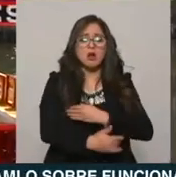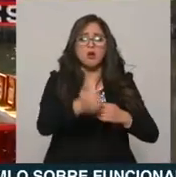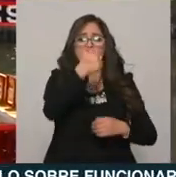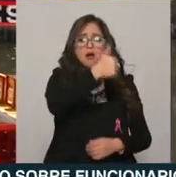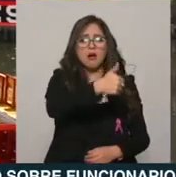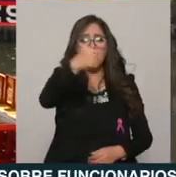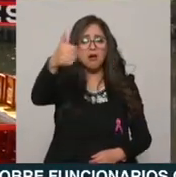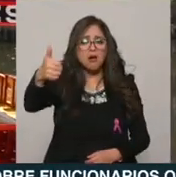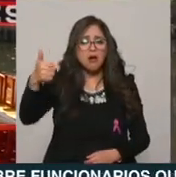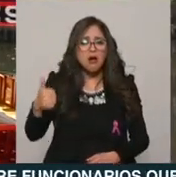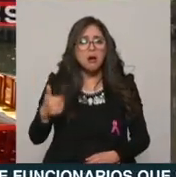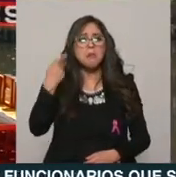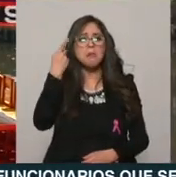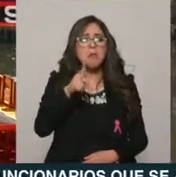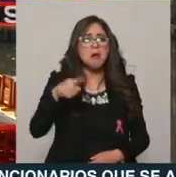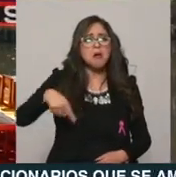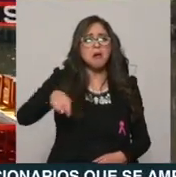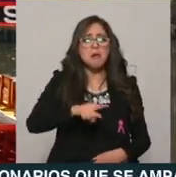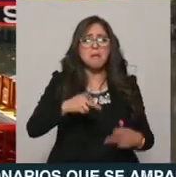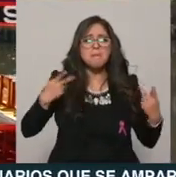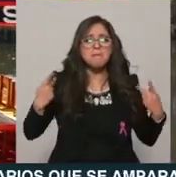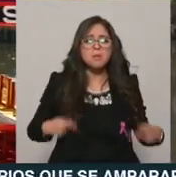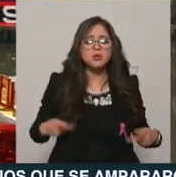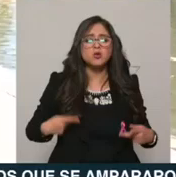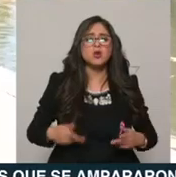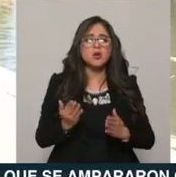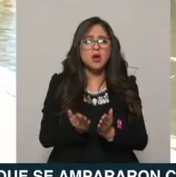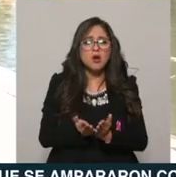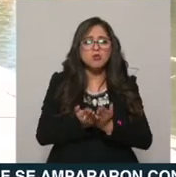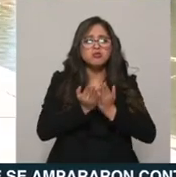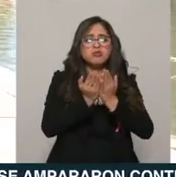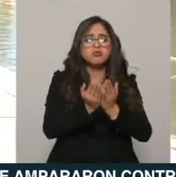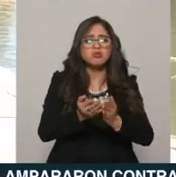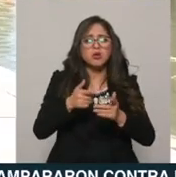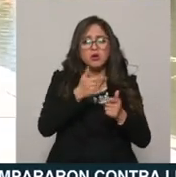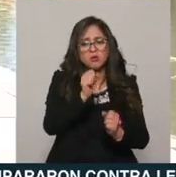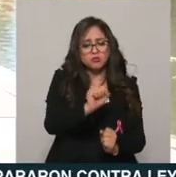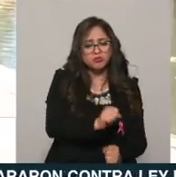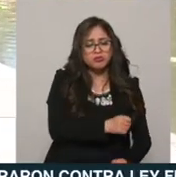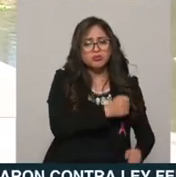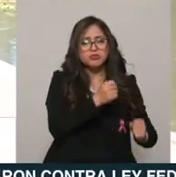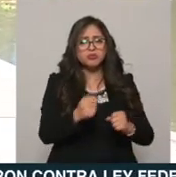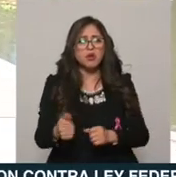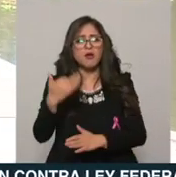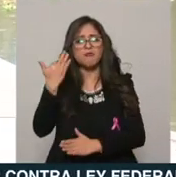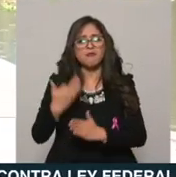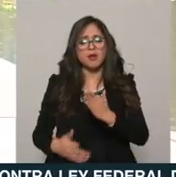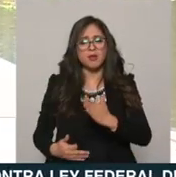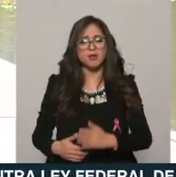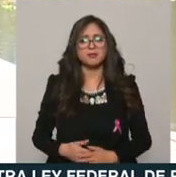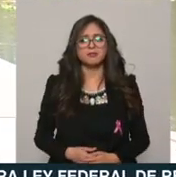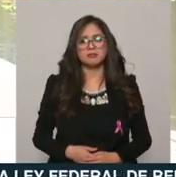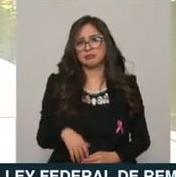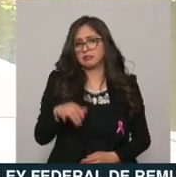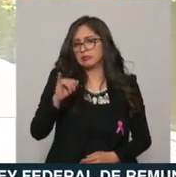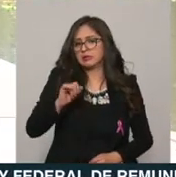y es notorio que no hay demanda de los paseos por los canales. Sí, claro, ha bajado la afluencia de